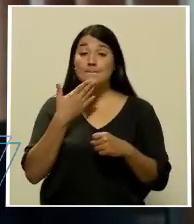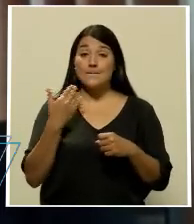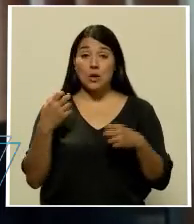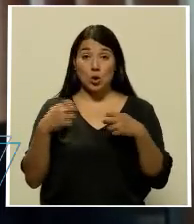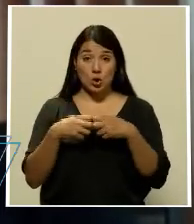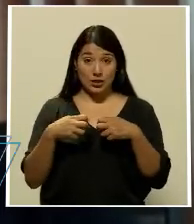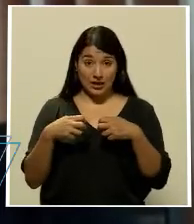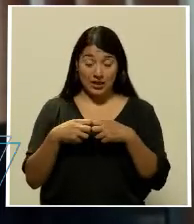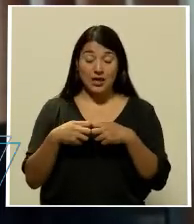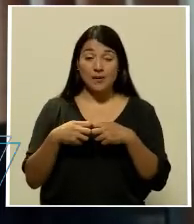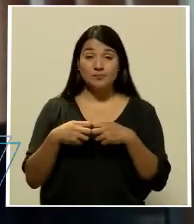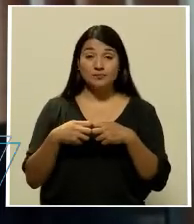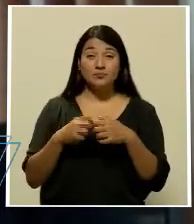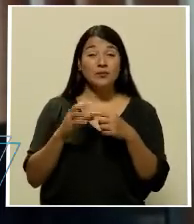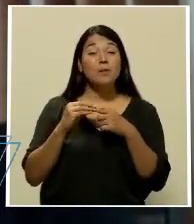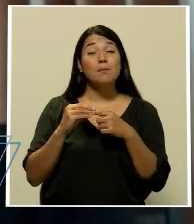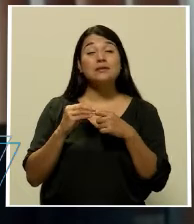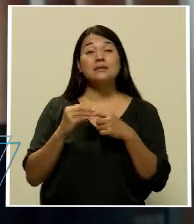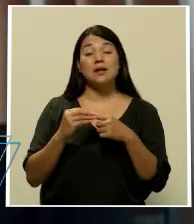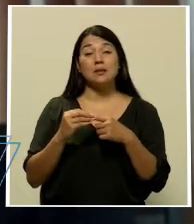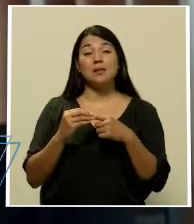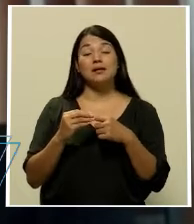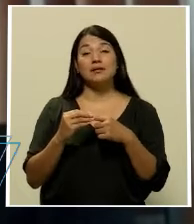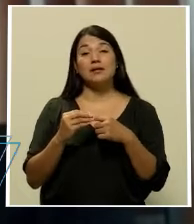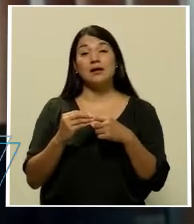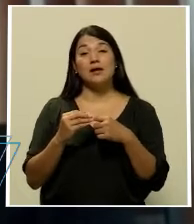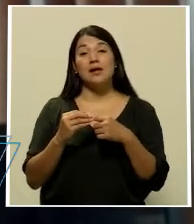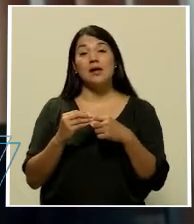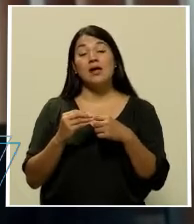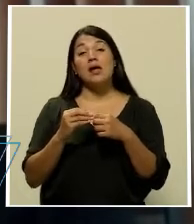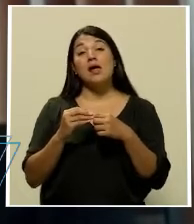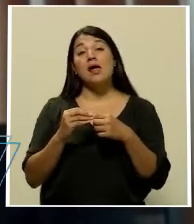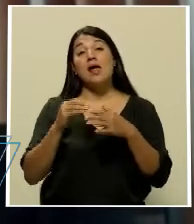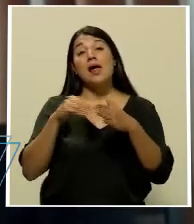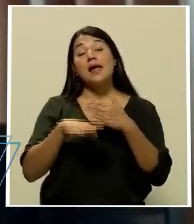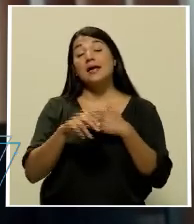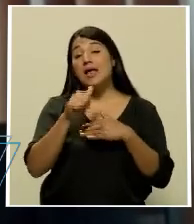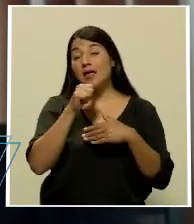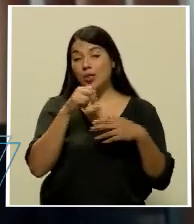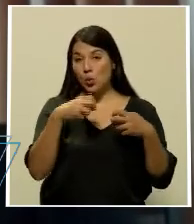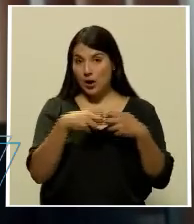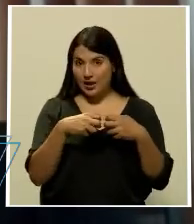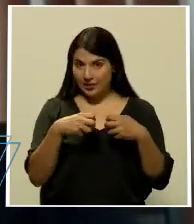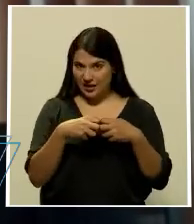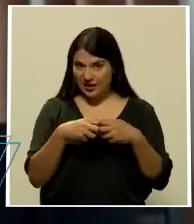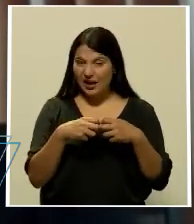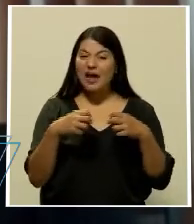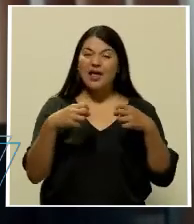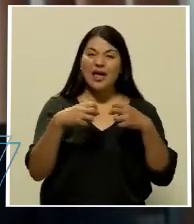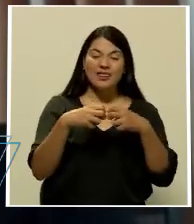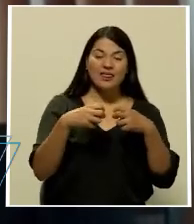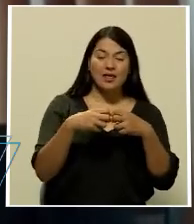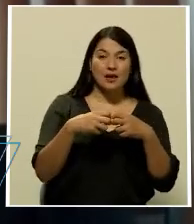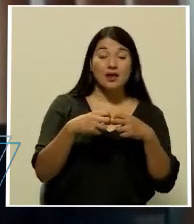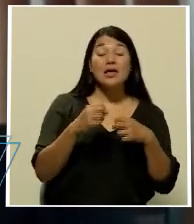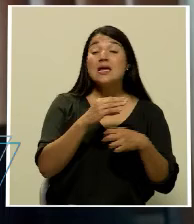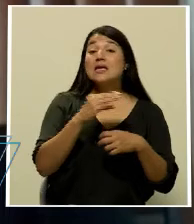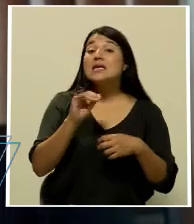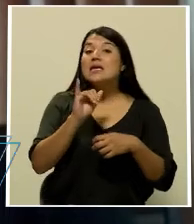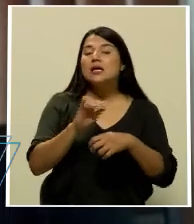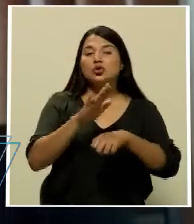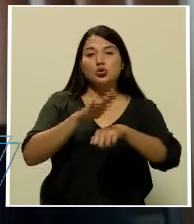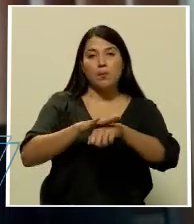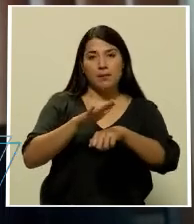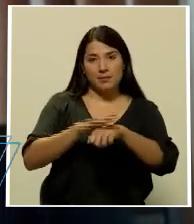energética fundamentalmente o con un peso significativo en la parte hidroeléctrica. Y por supuesto eso le ha permitido